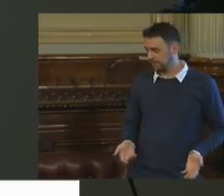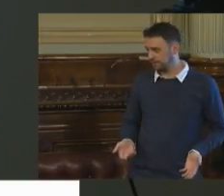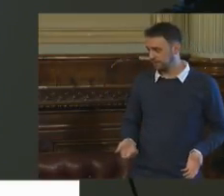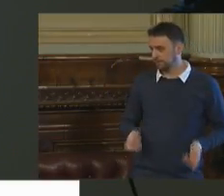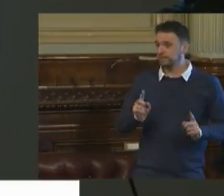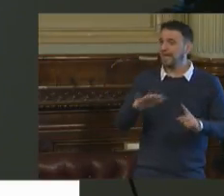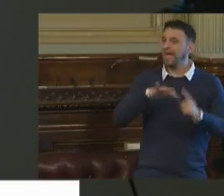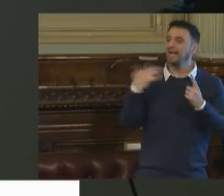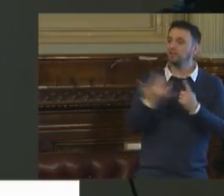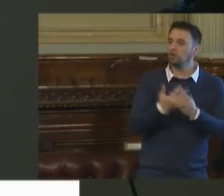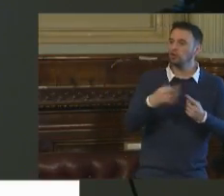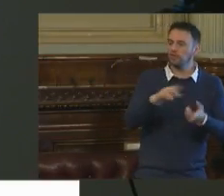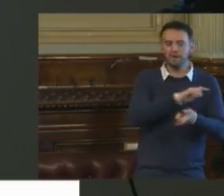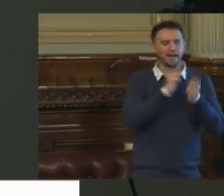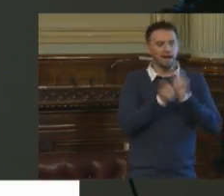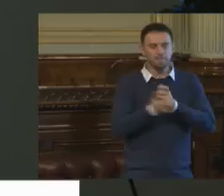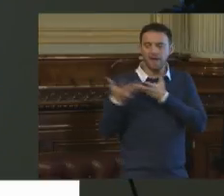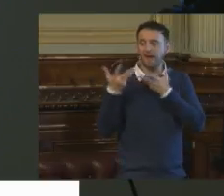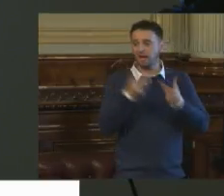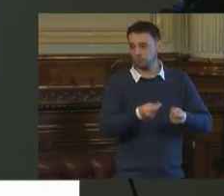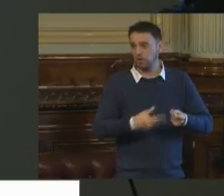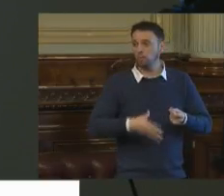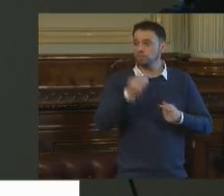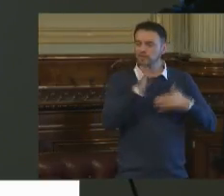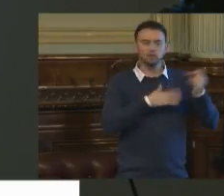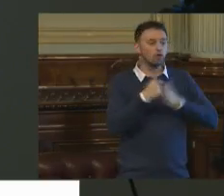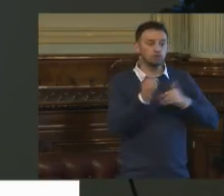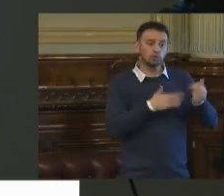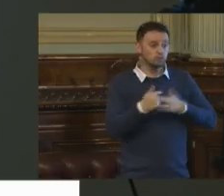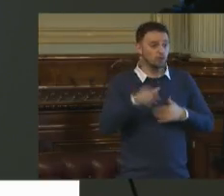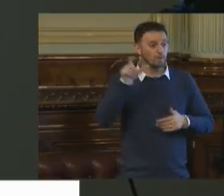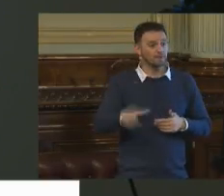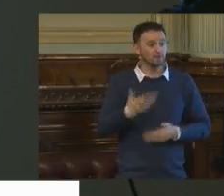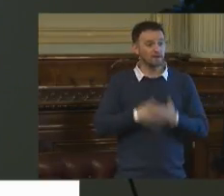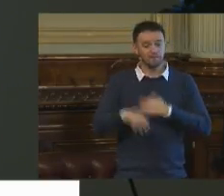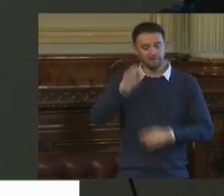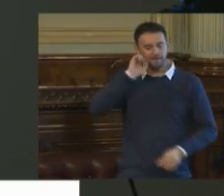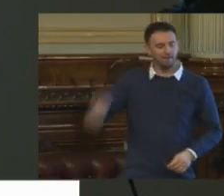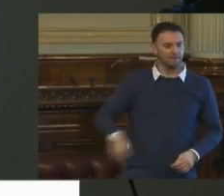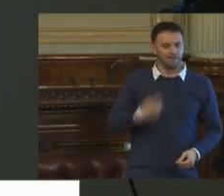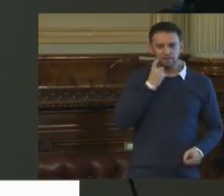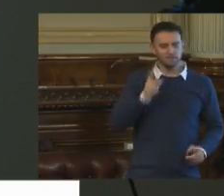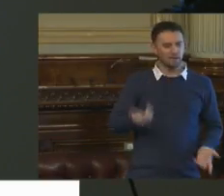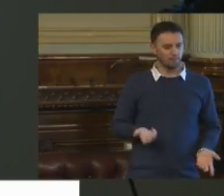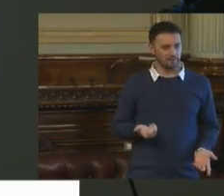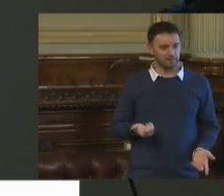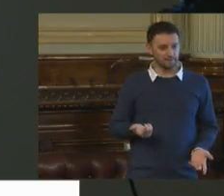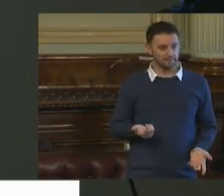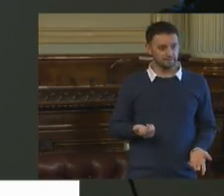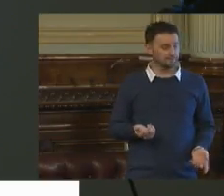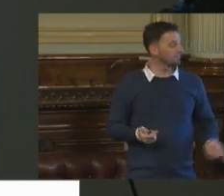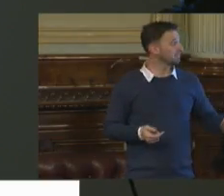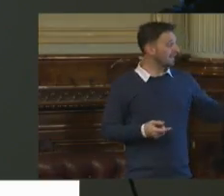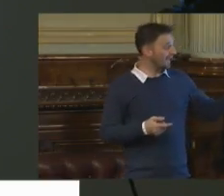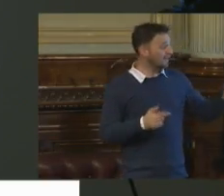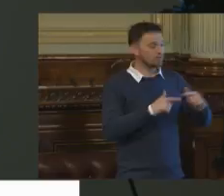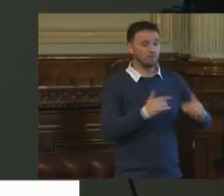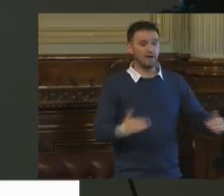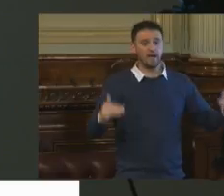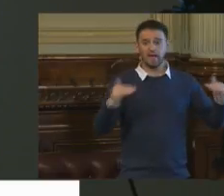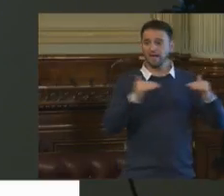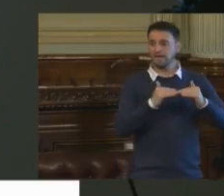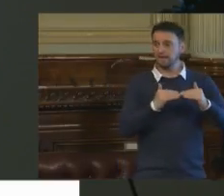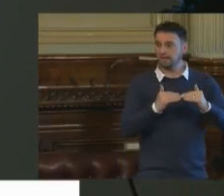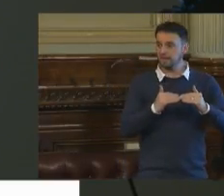otros casos el entorno directamente ha sido construido sin tener en cuenta a las personas con discapacidad y se trata por lo tanto de una cuestión de equidad